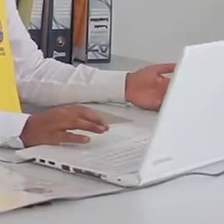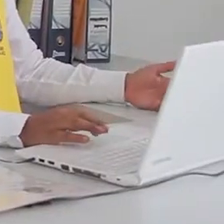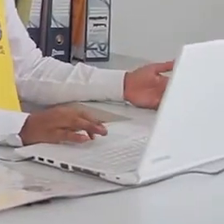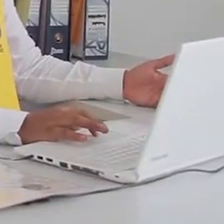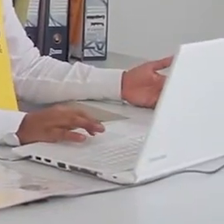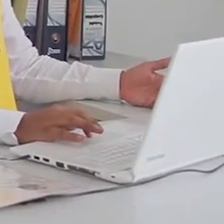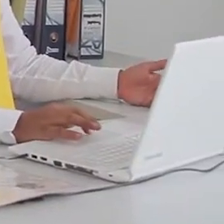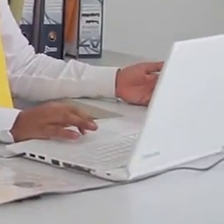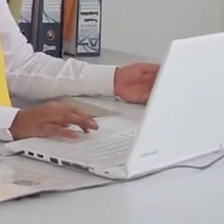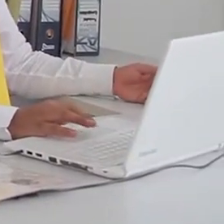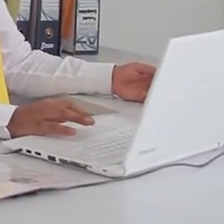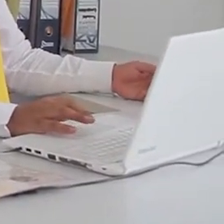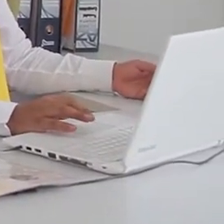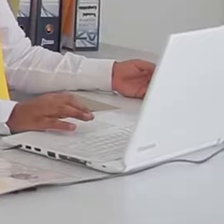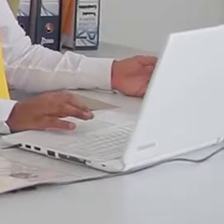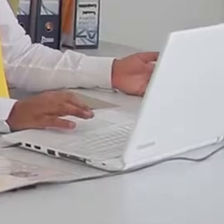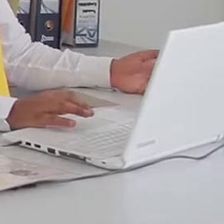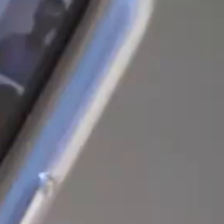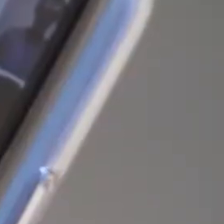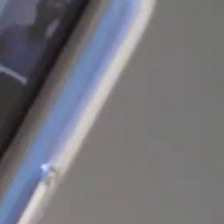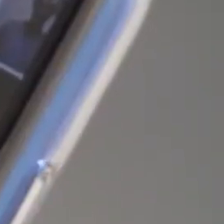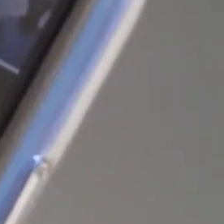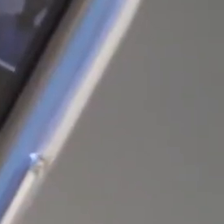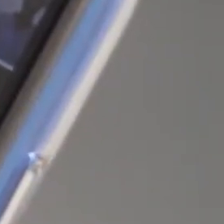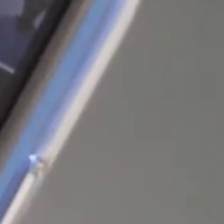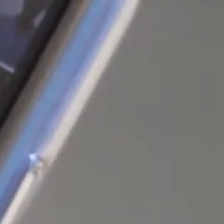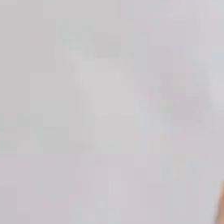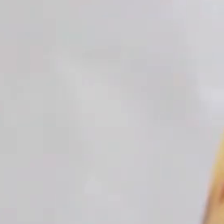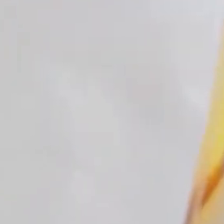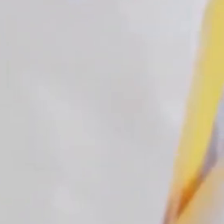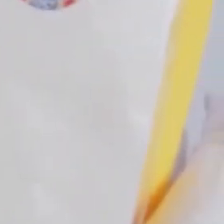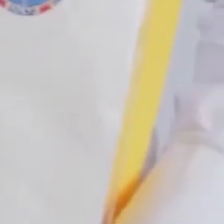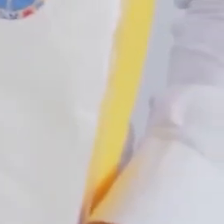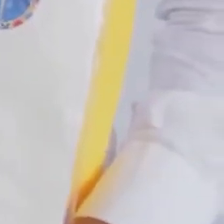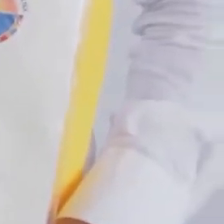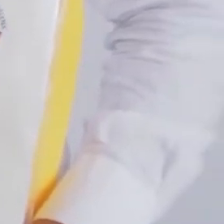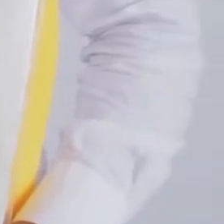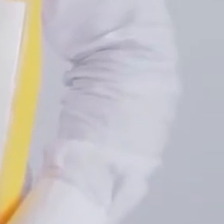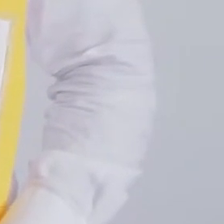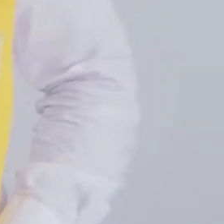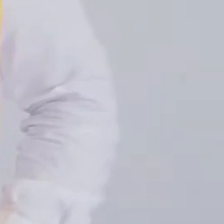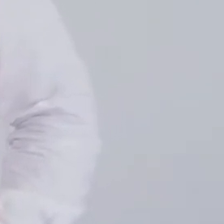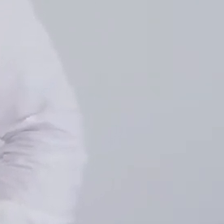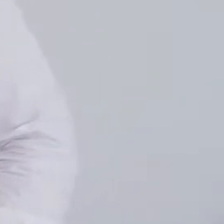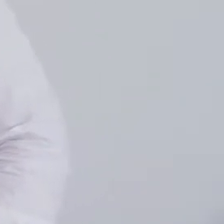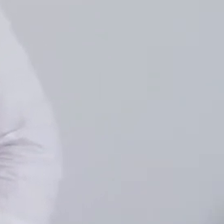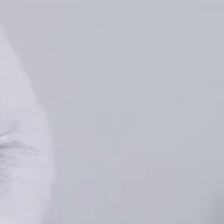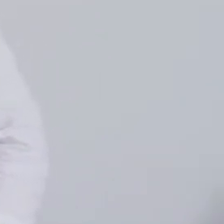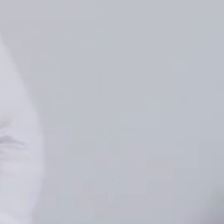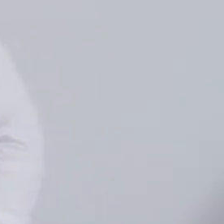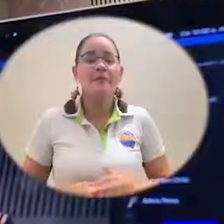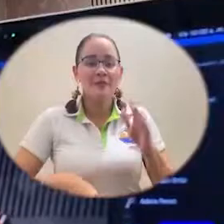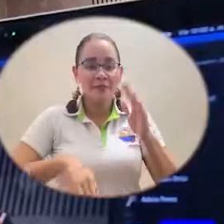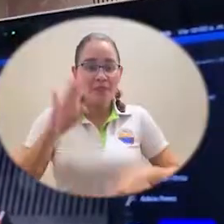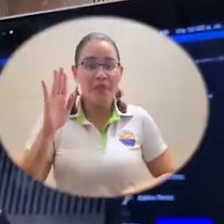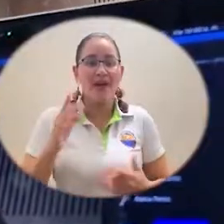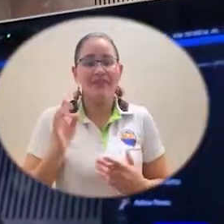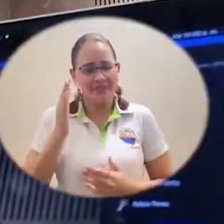Con estos medios todo el mundo estaba pendiente del grado y estuvimos ahí pegados al Facebook.